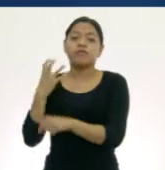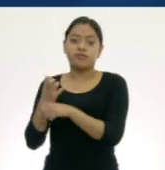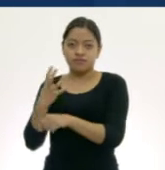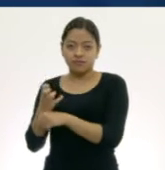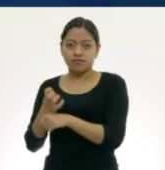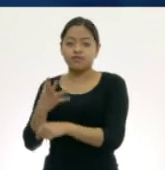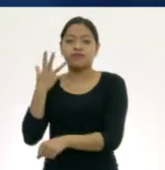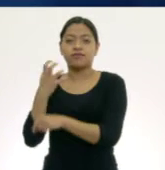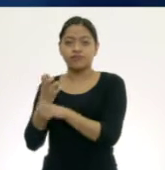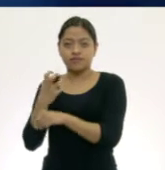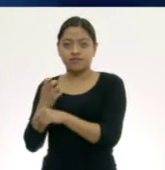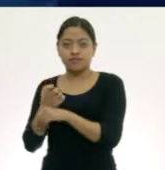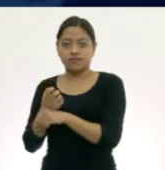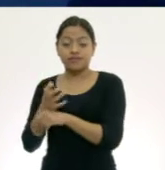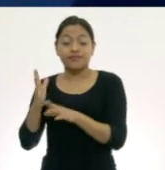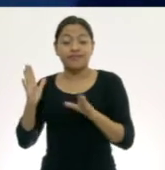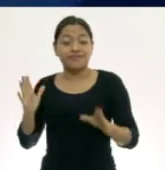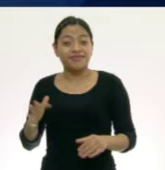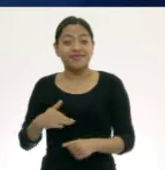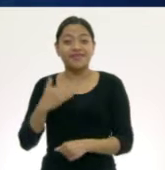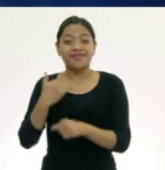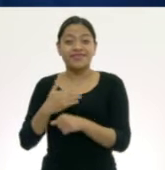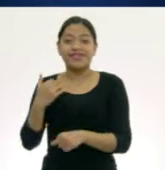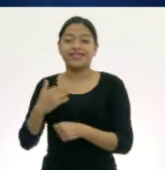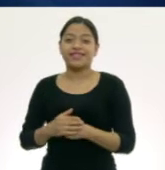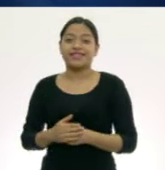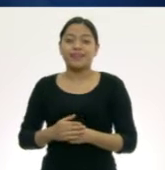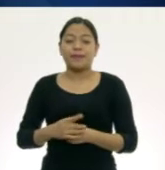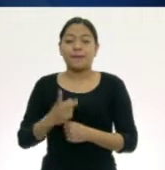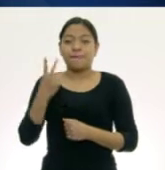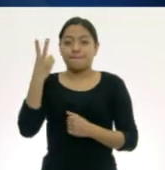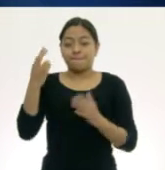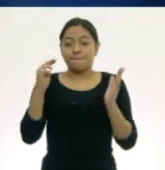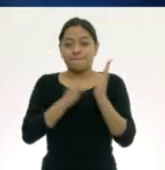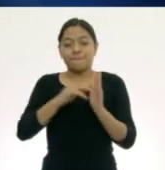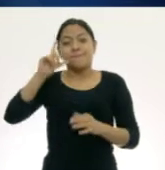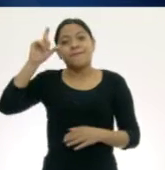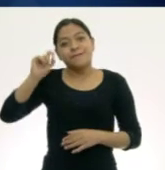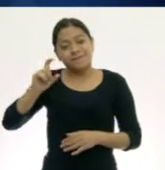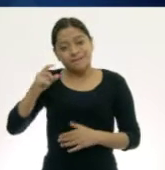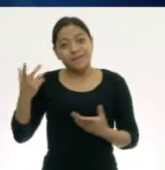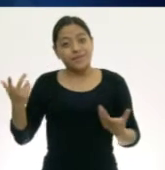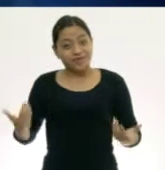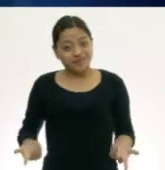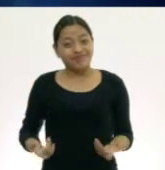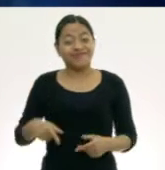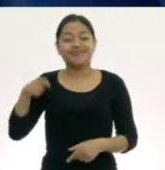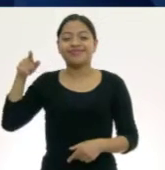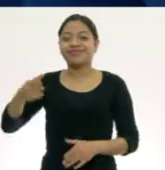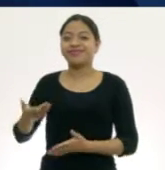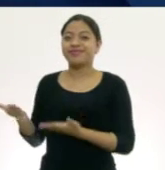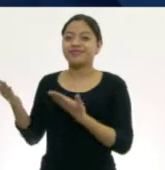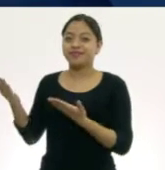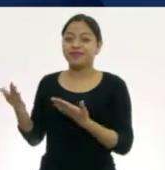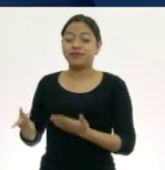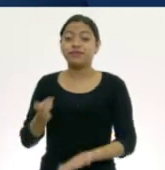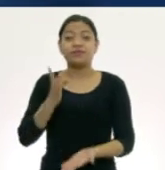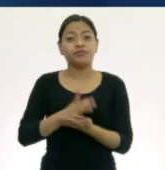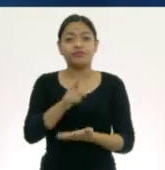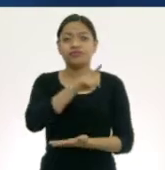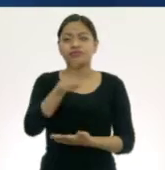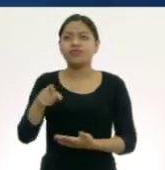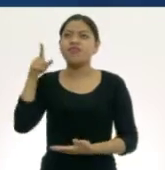grado, 5º grado y ahora que estamos en el 2020. Entonces, aquí lo único es cuestión de